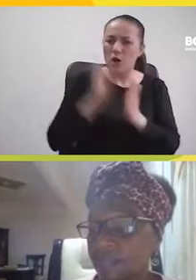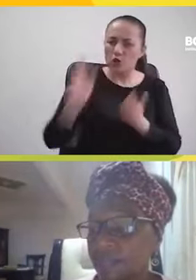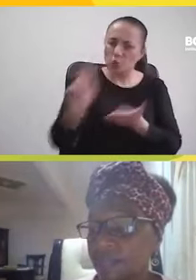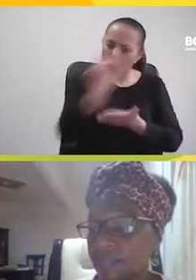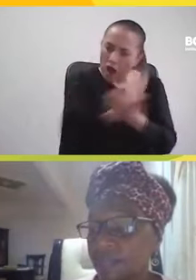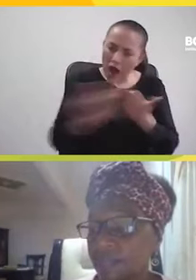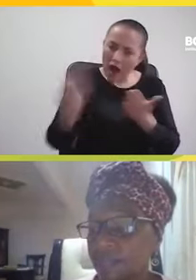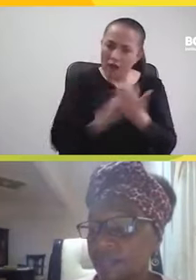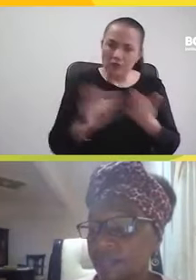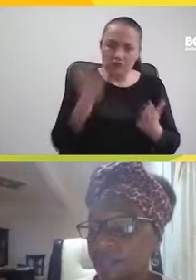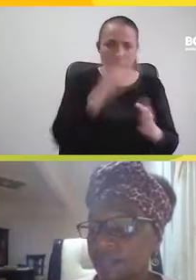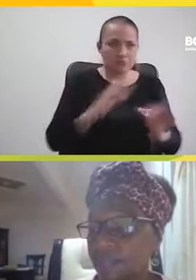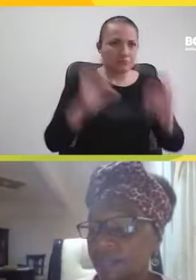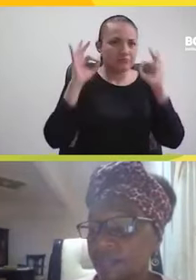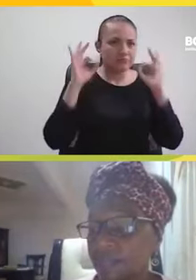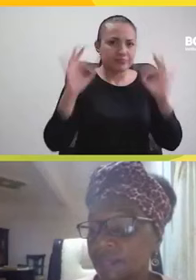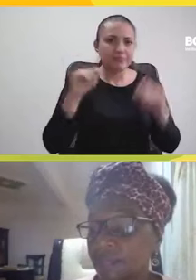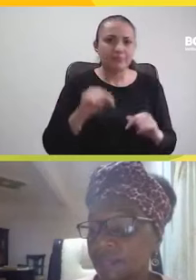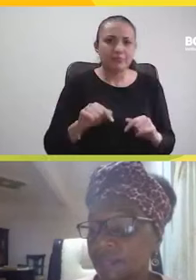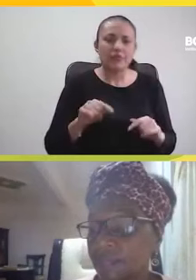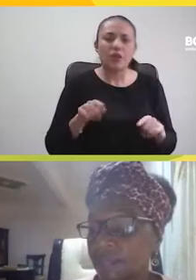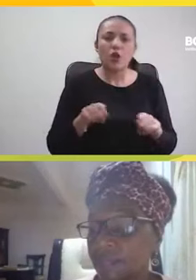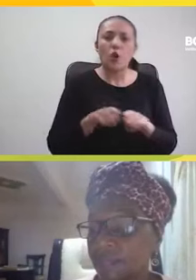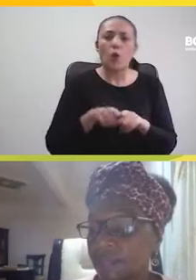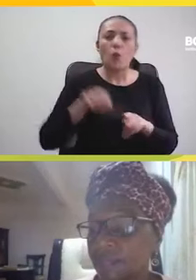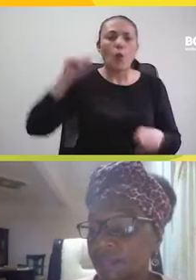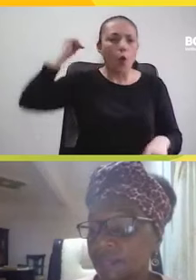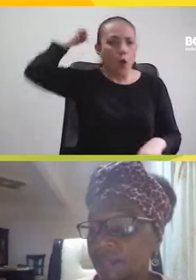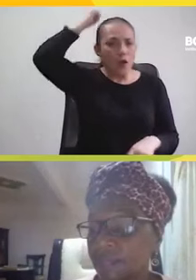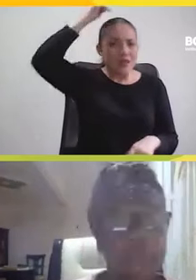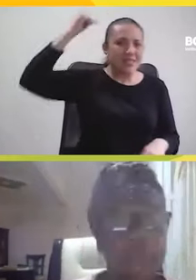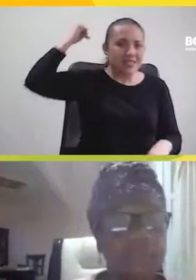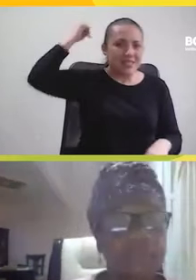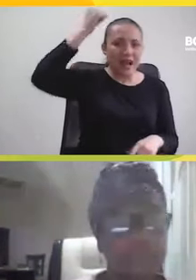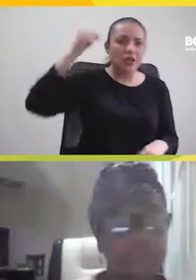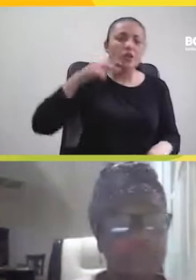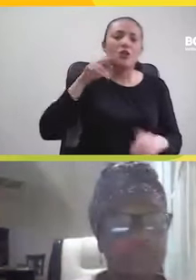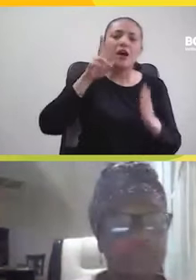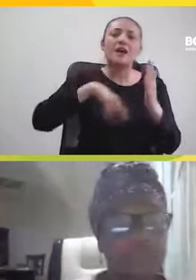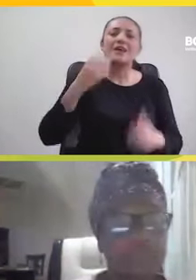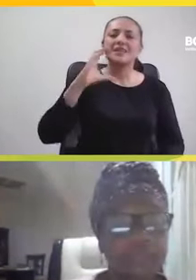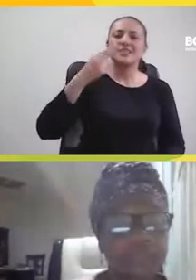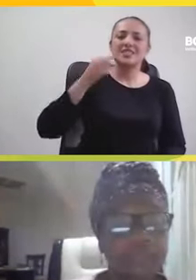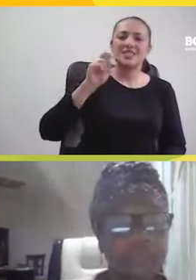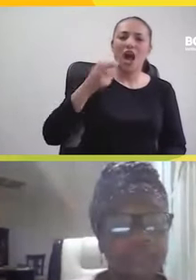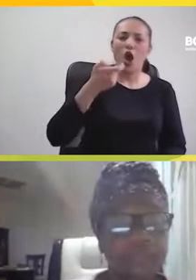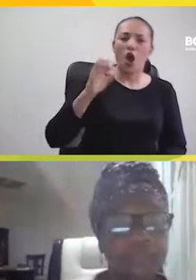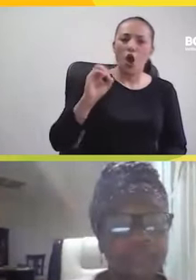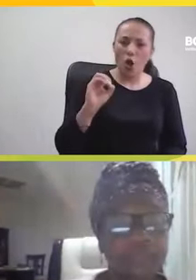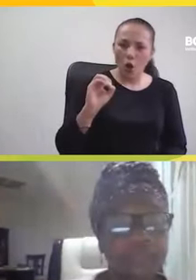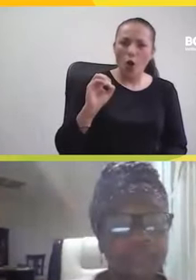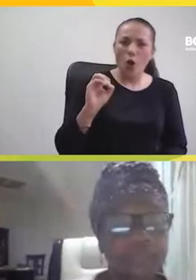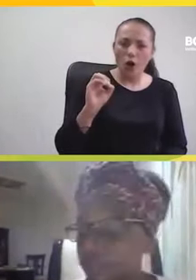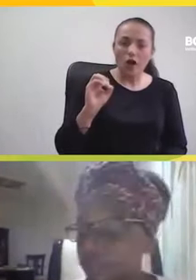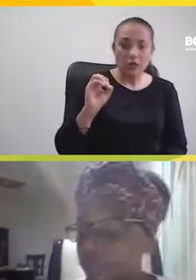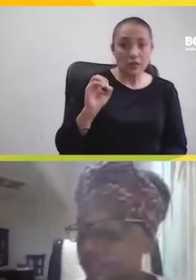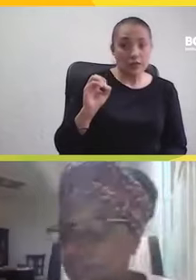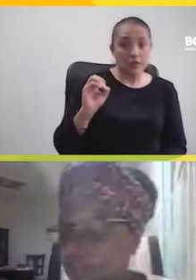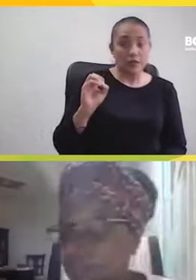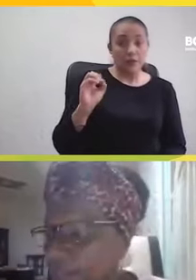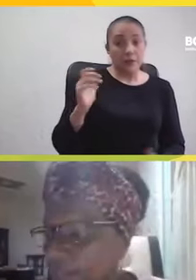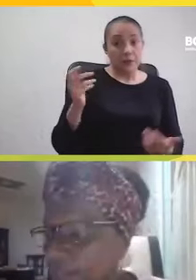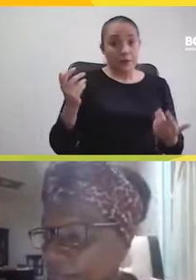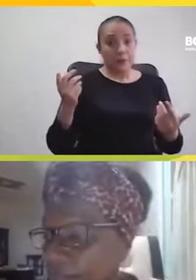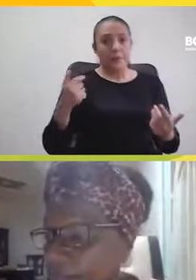un santo, cuando uno lee Changó el gran Buda, y llamo la atención de nuestros docentes, de